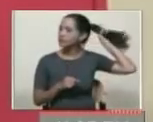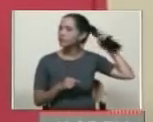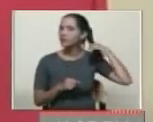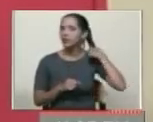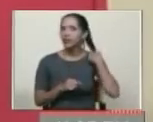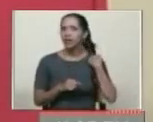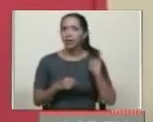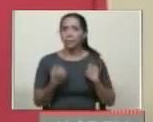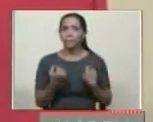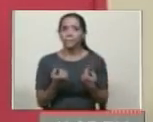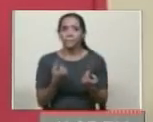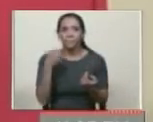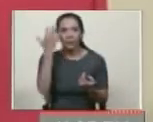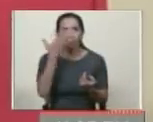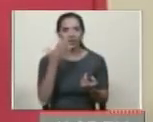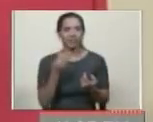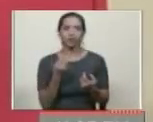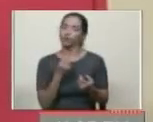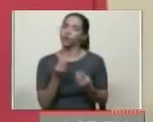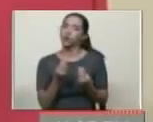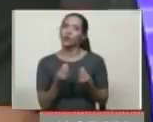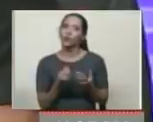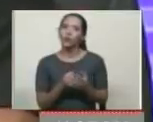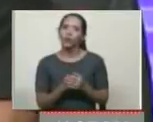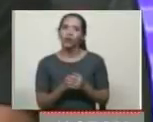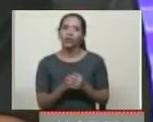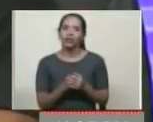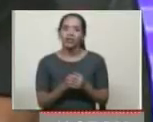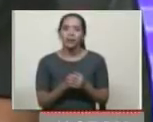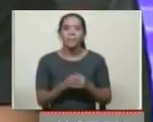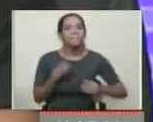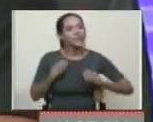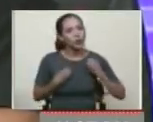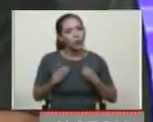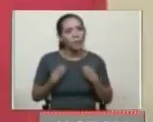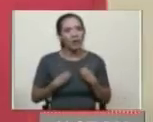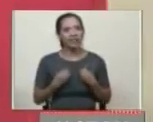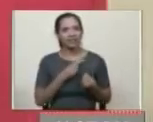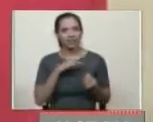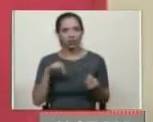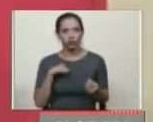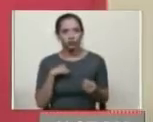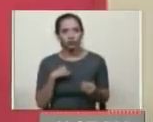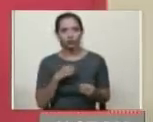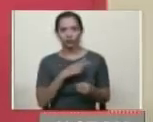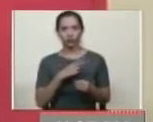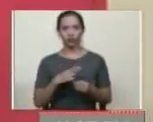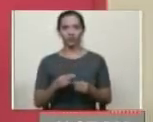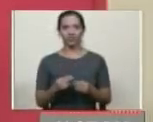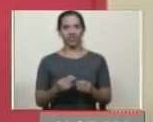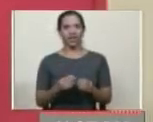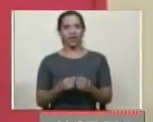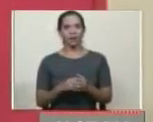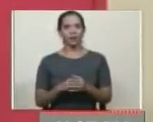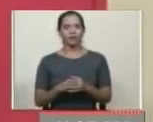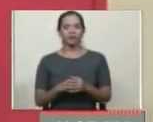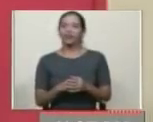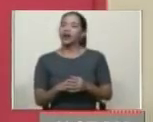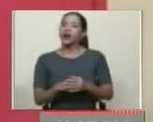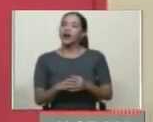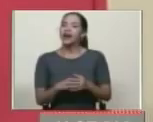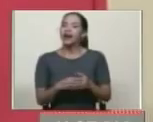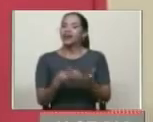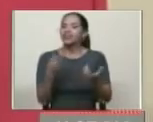y preocupante que nosotros no lo estamos llevando como Estado. No hay una política de